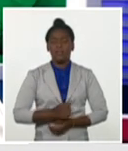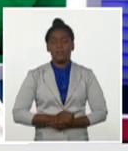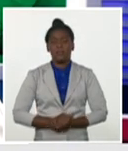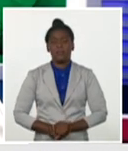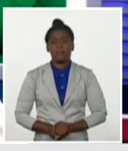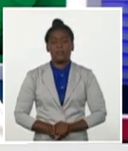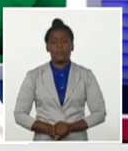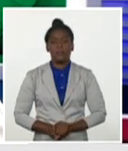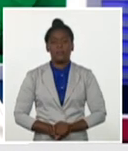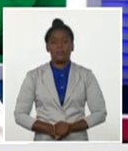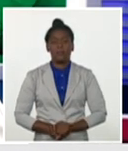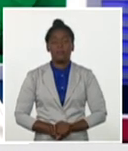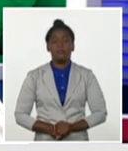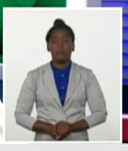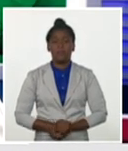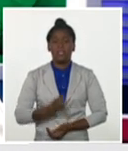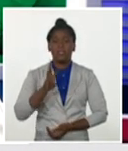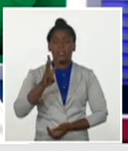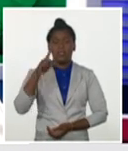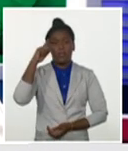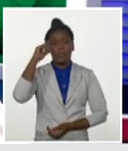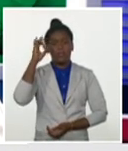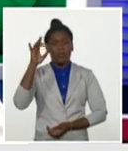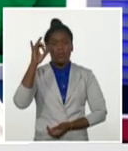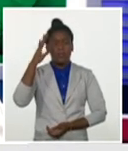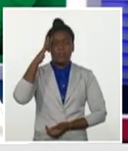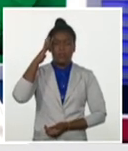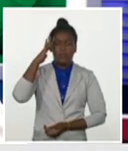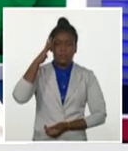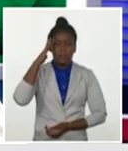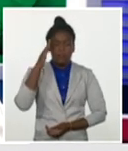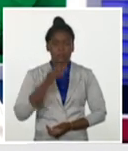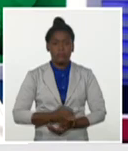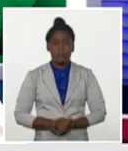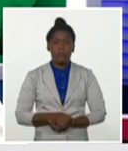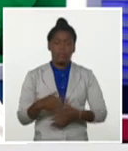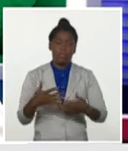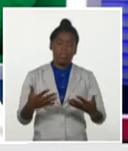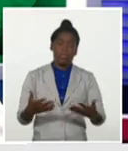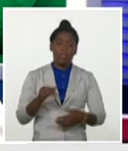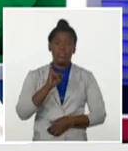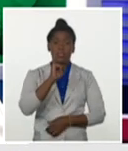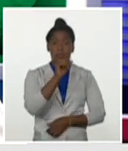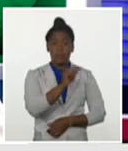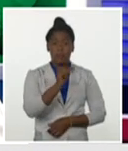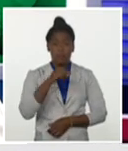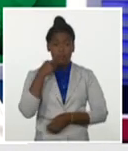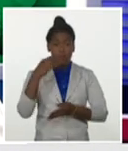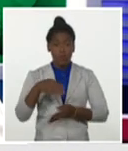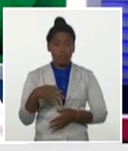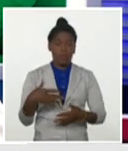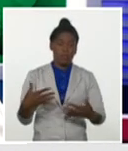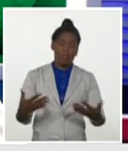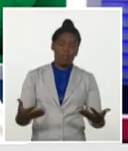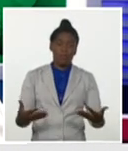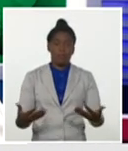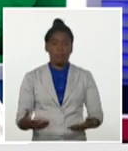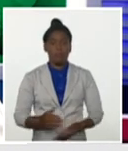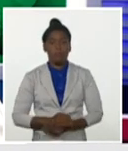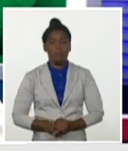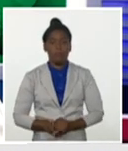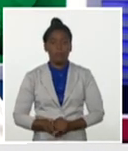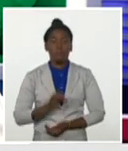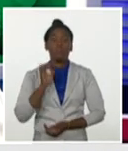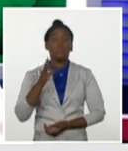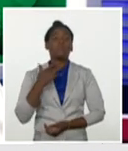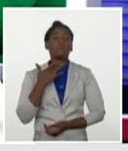dolor de cabeza en 3, decaimiento en 6 de los fallecidos, dolor de garganta